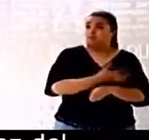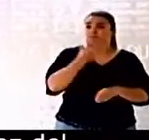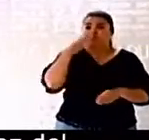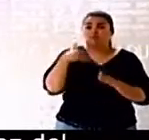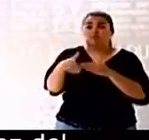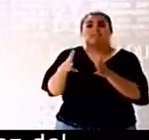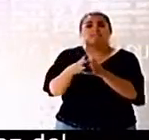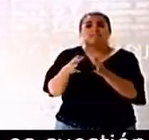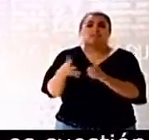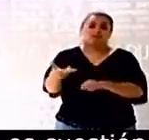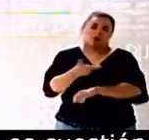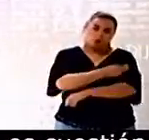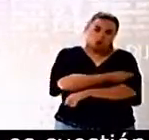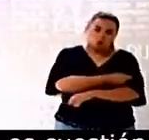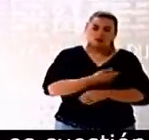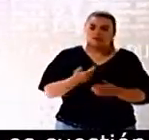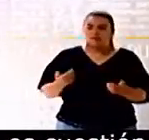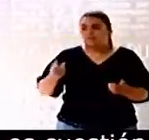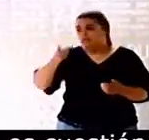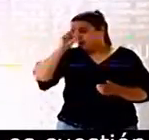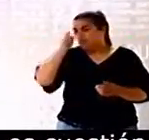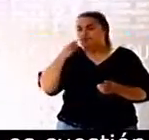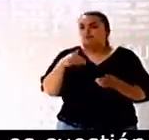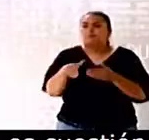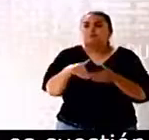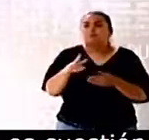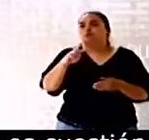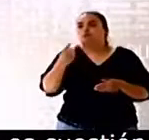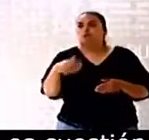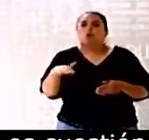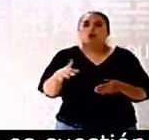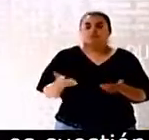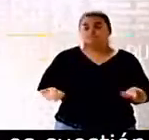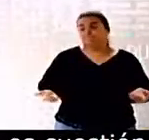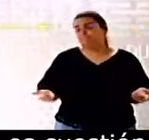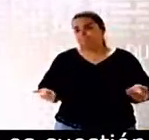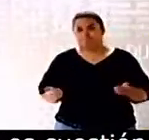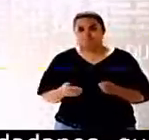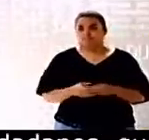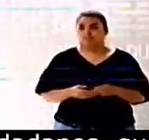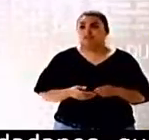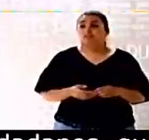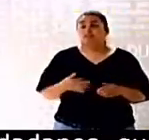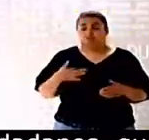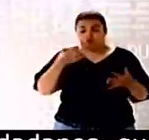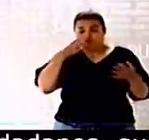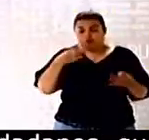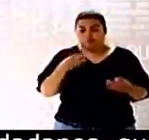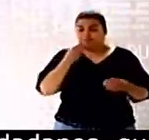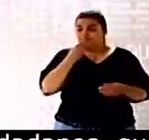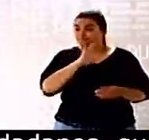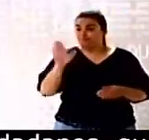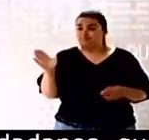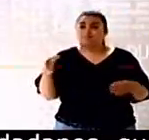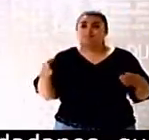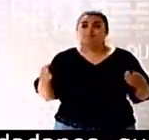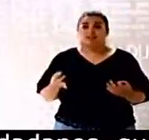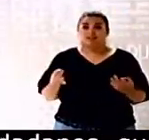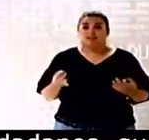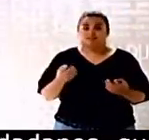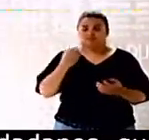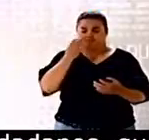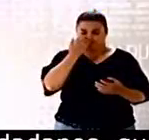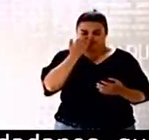ansiosos vacunarse, que no saben cuál va a ser la segunda dosis, que dónde tienen que ir. Y yo creo que lo mejor es,